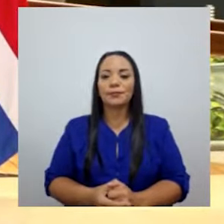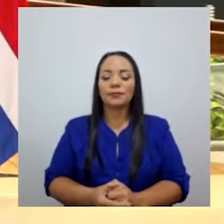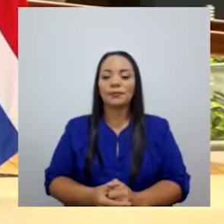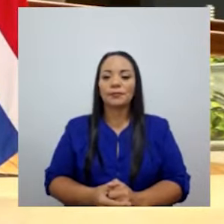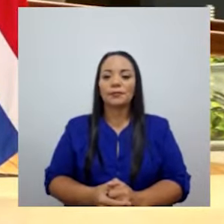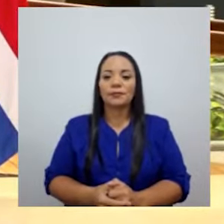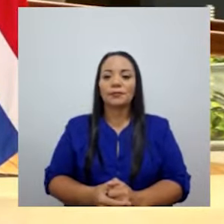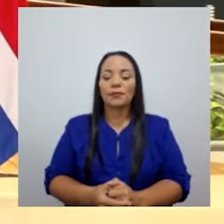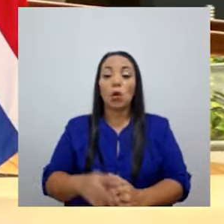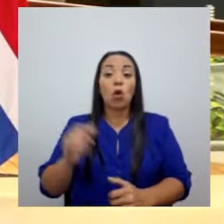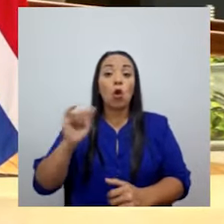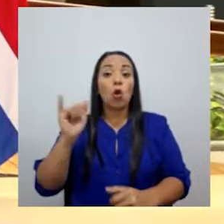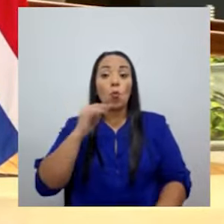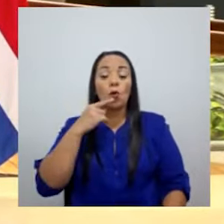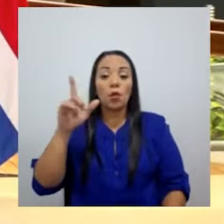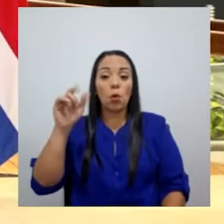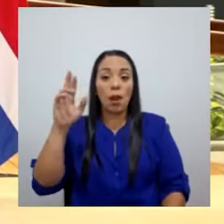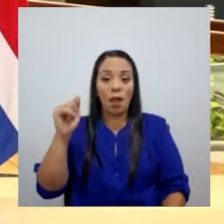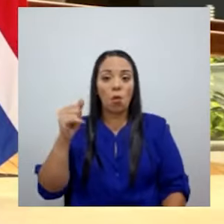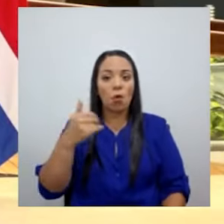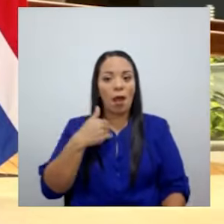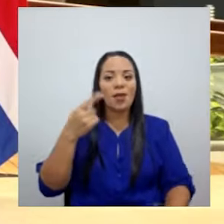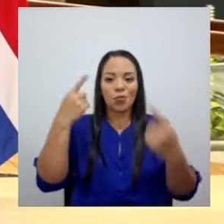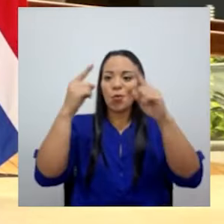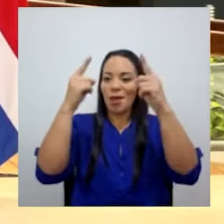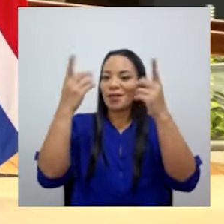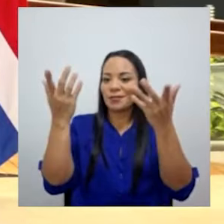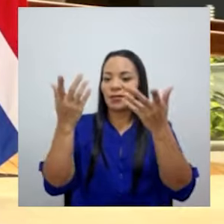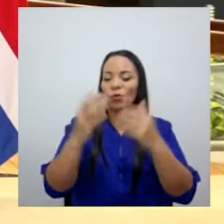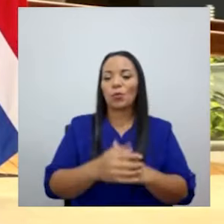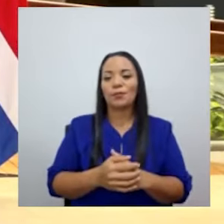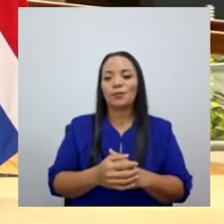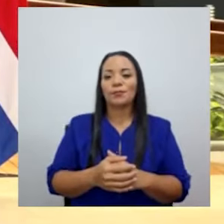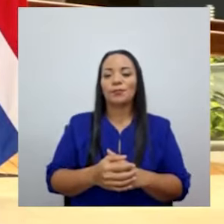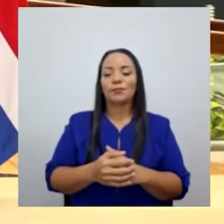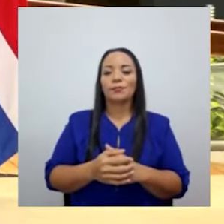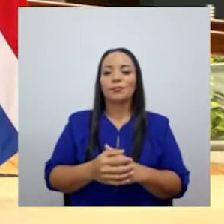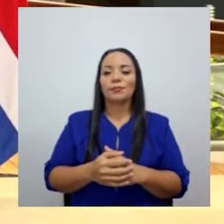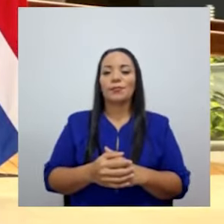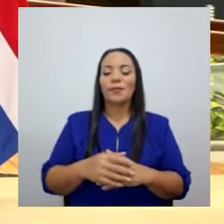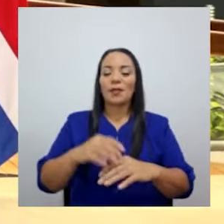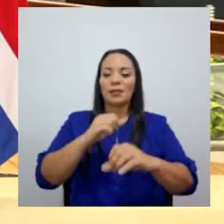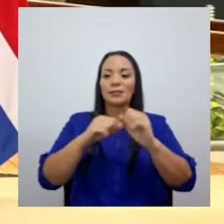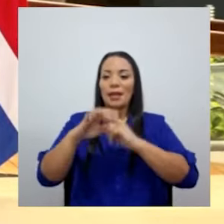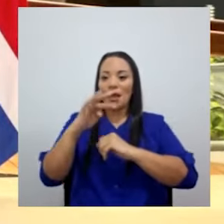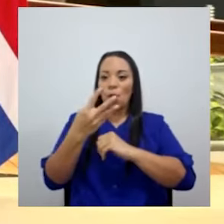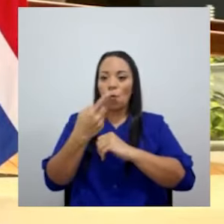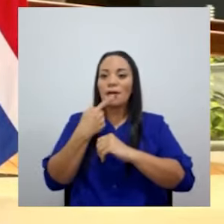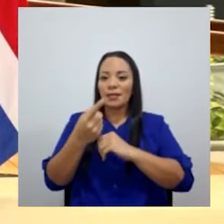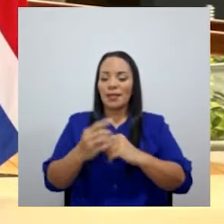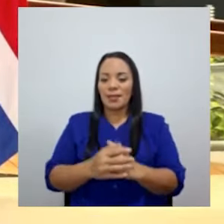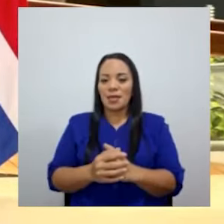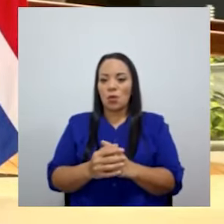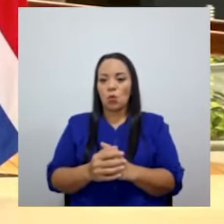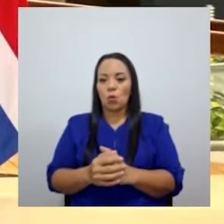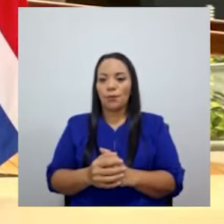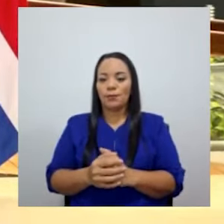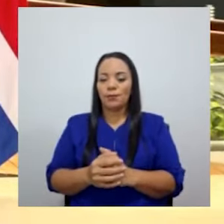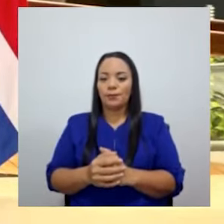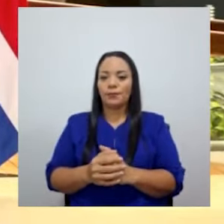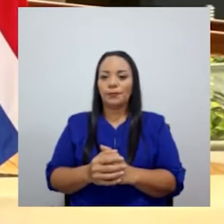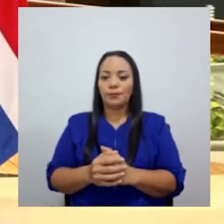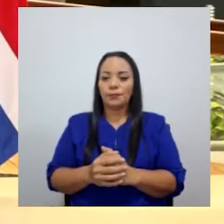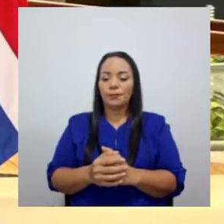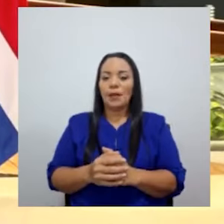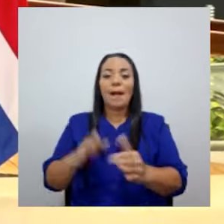doña Laura, hay un gran éxito en todo esto. La Sala Constitucional dice que la